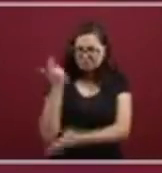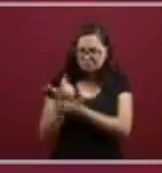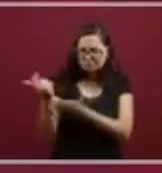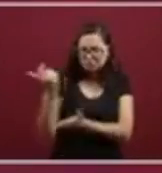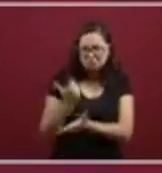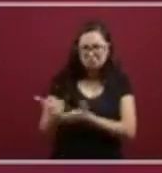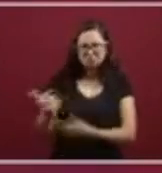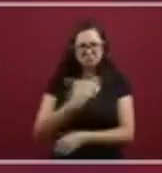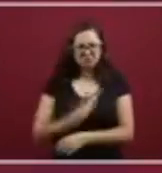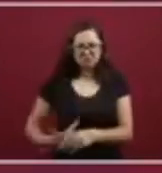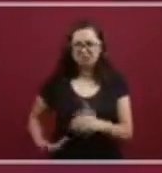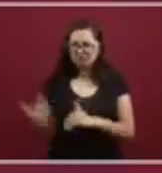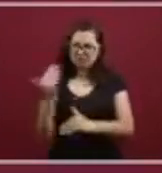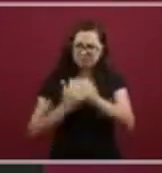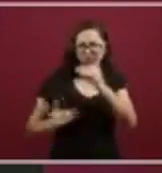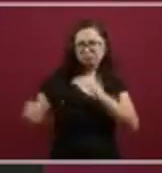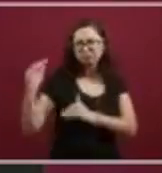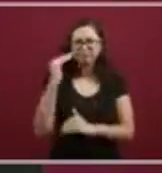Miren,